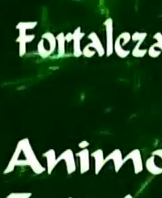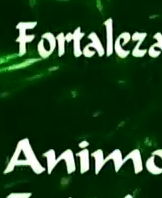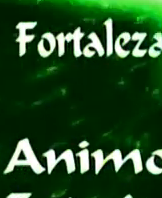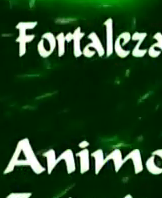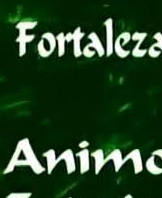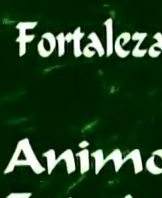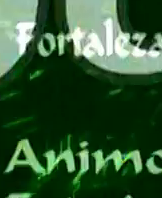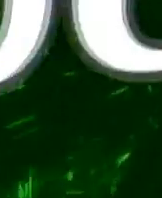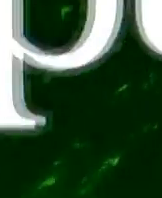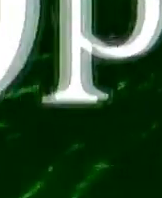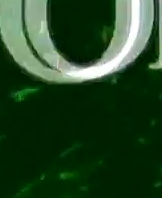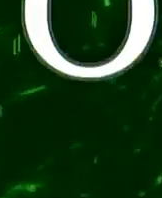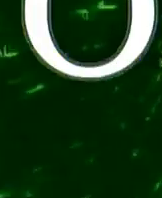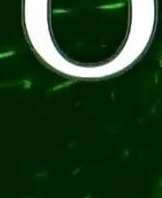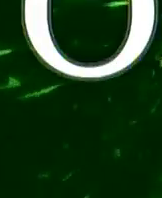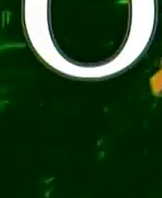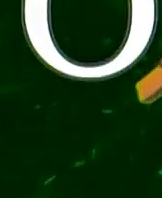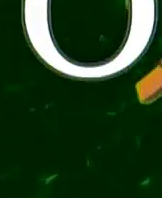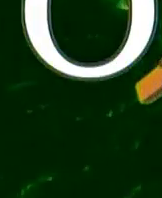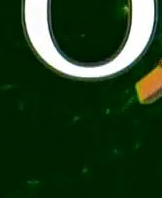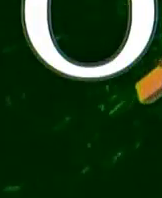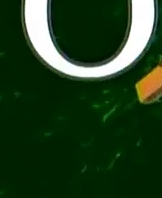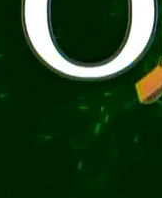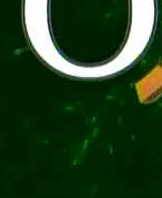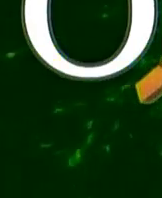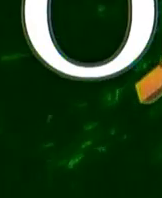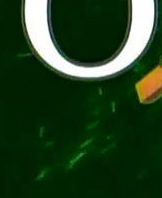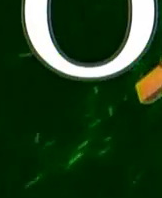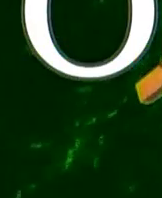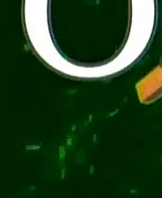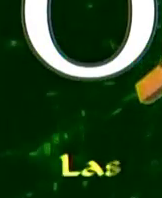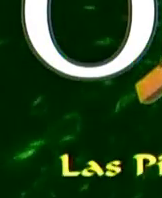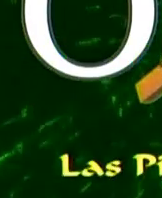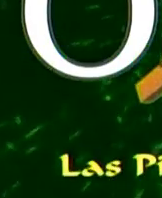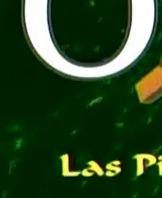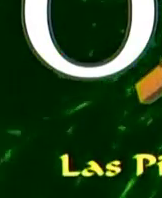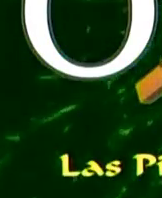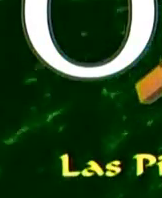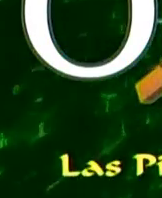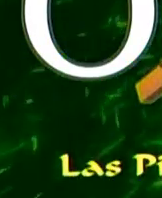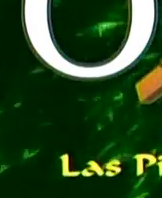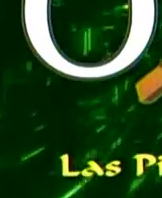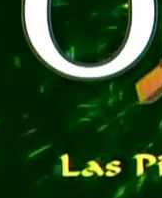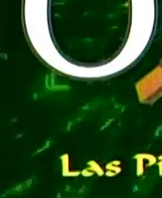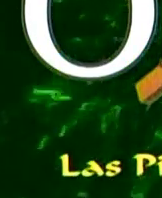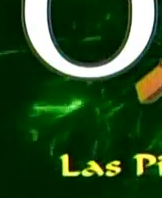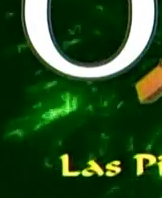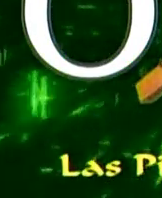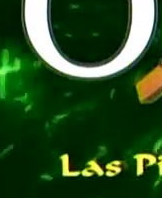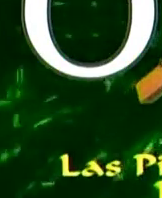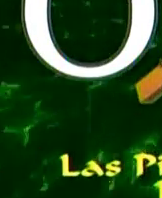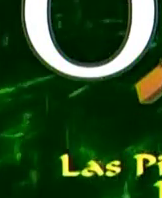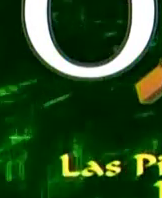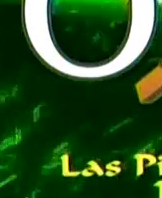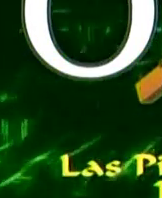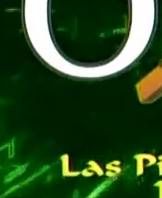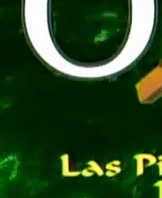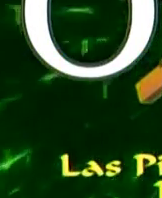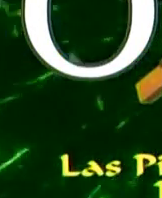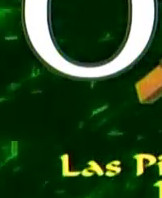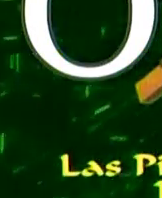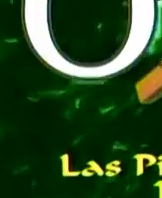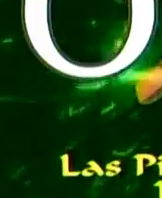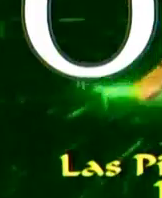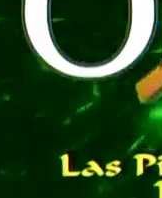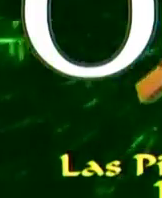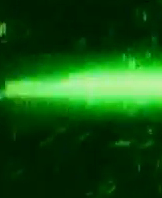los estados de ánimo. Optimés con guaraná y complejo B aumenta la energía que se necesita para mantenerse activo todo